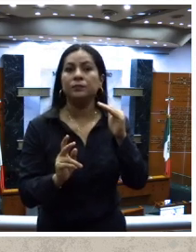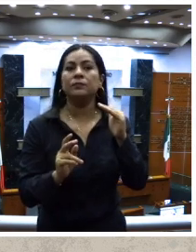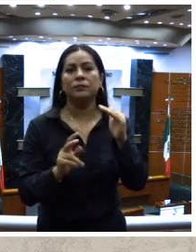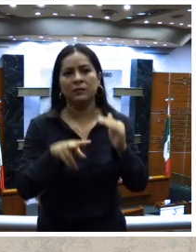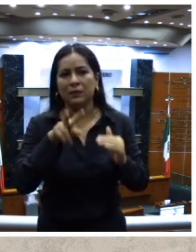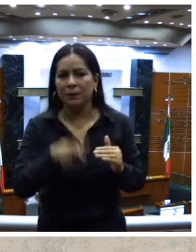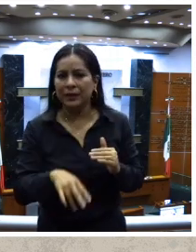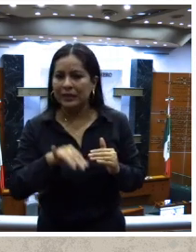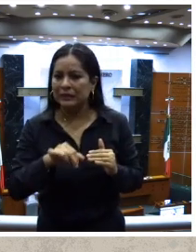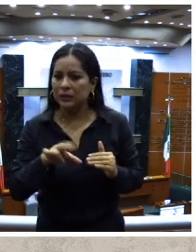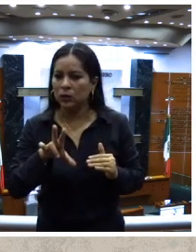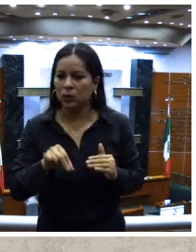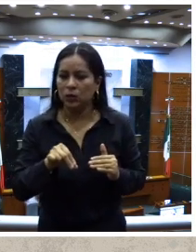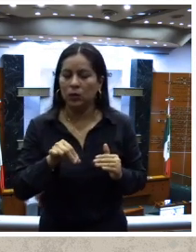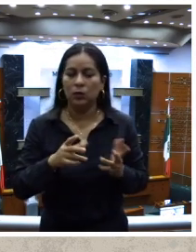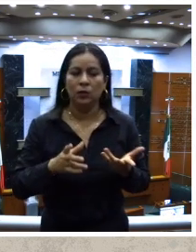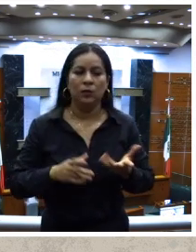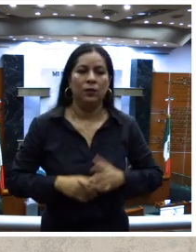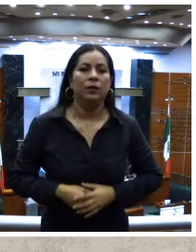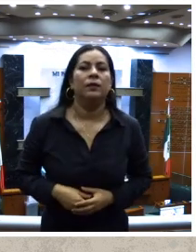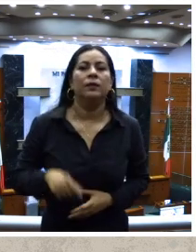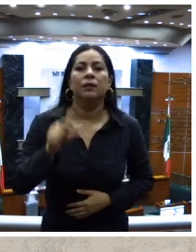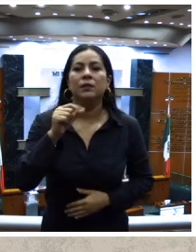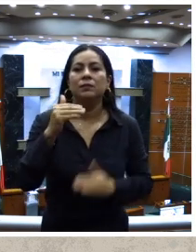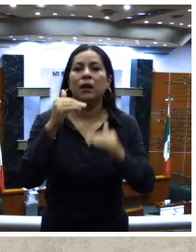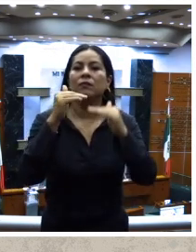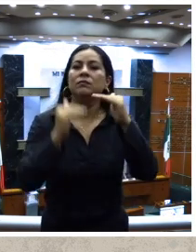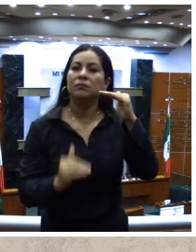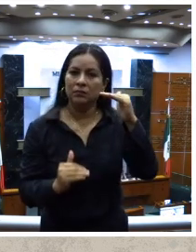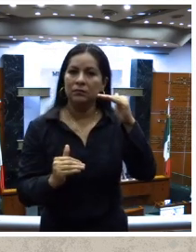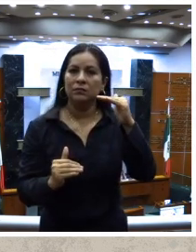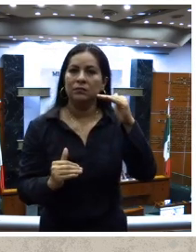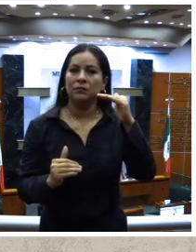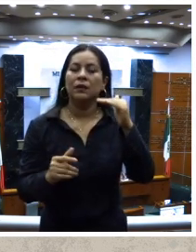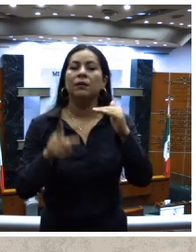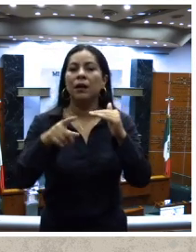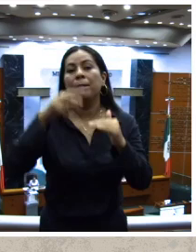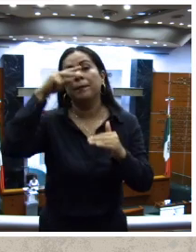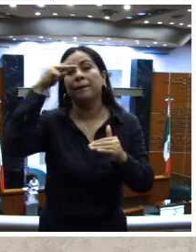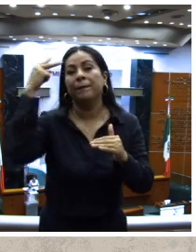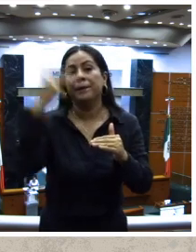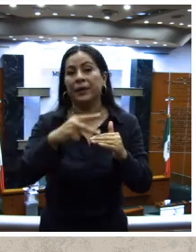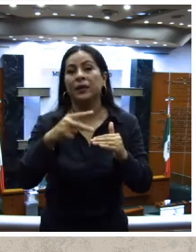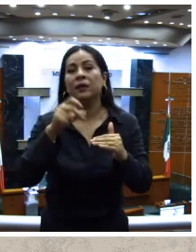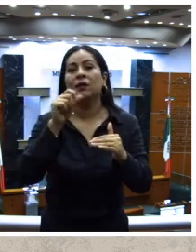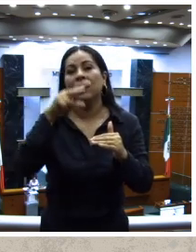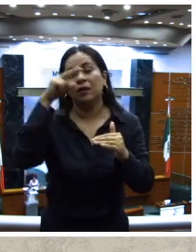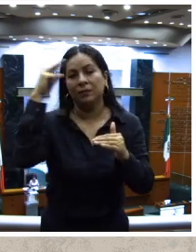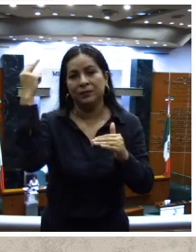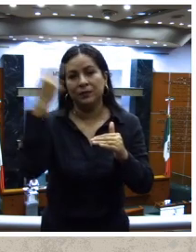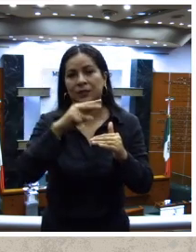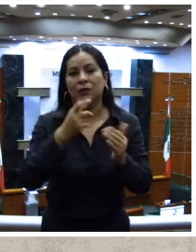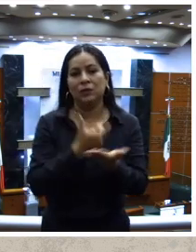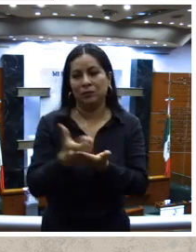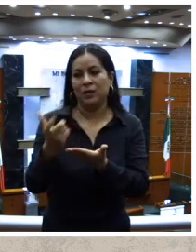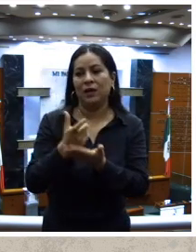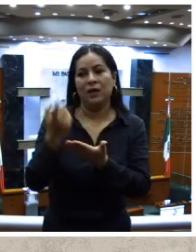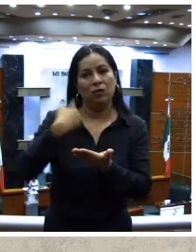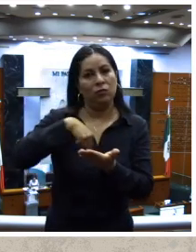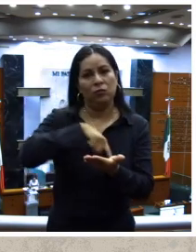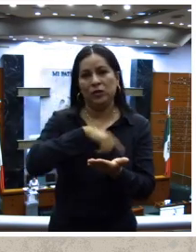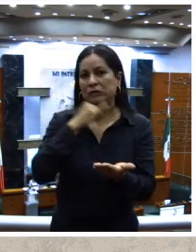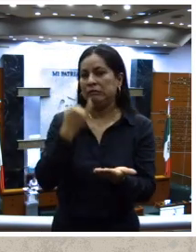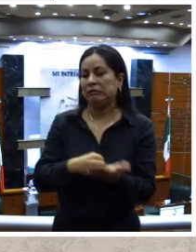cierto o no de dicha disminución, tocará a México, a los mexicanos pagar con nuestros